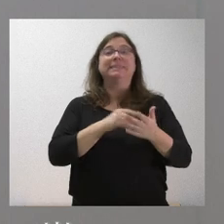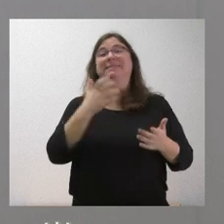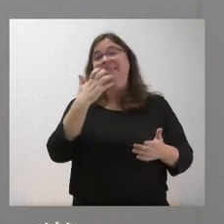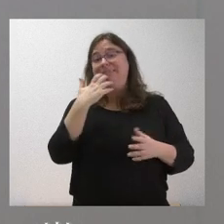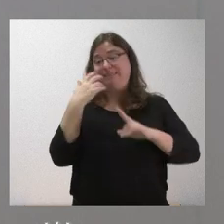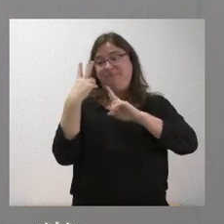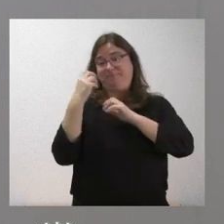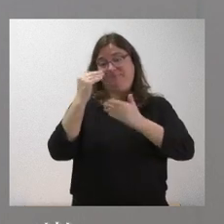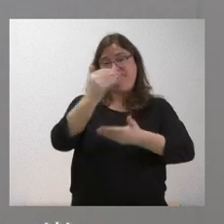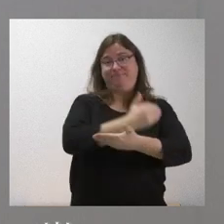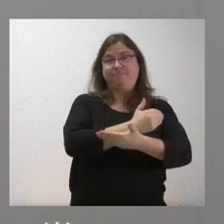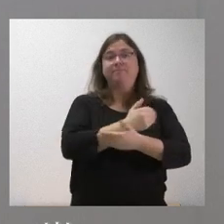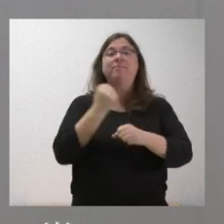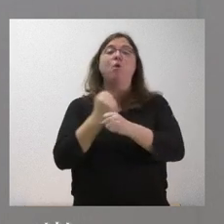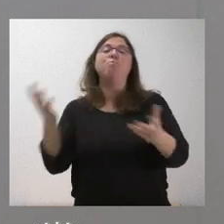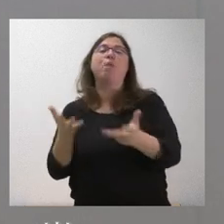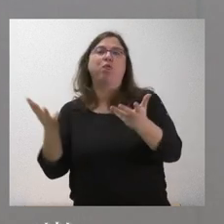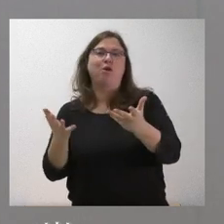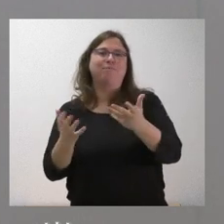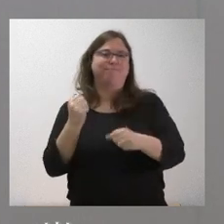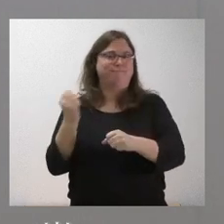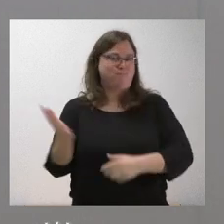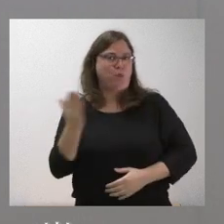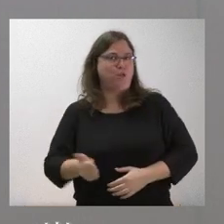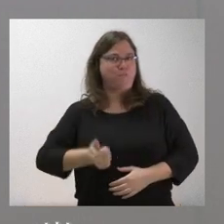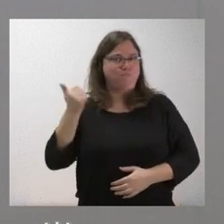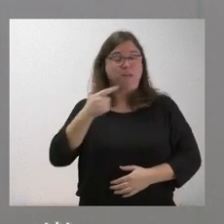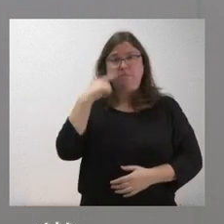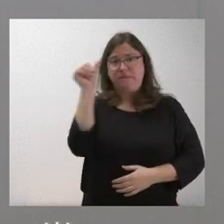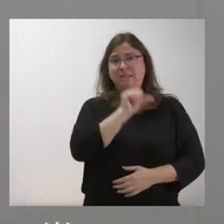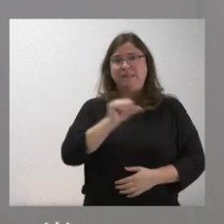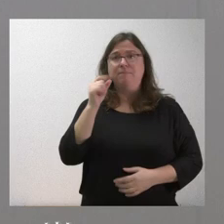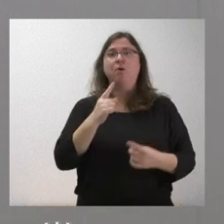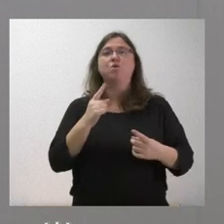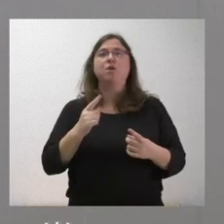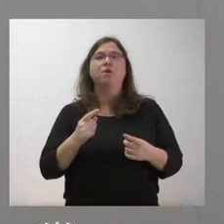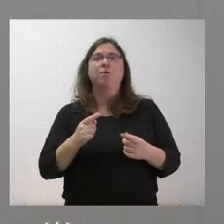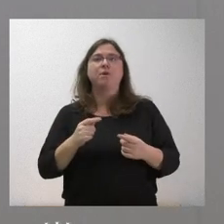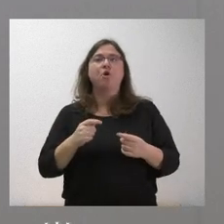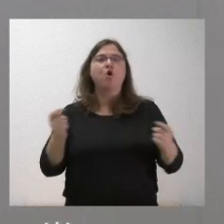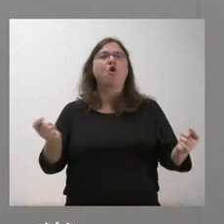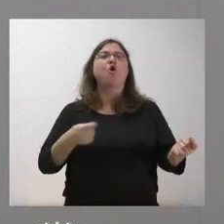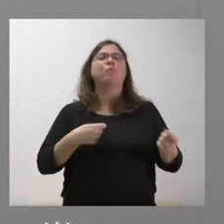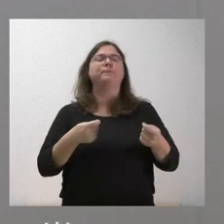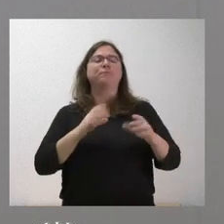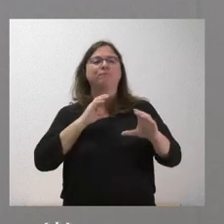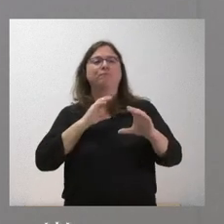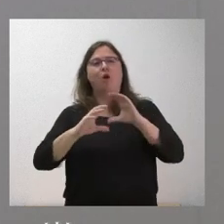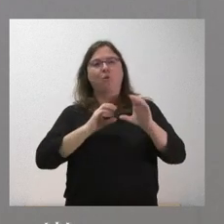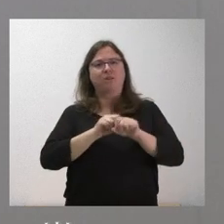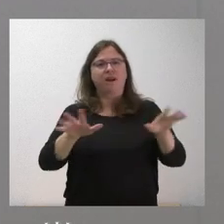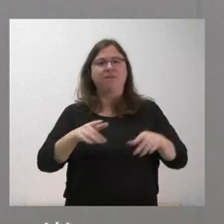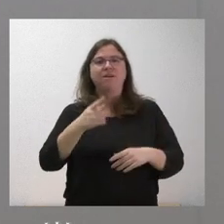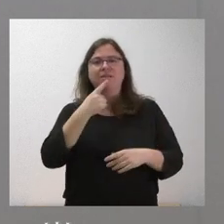recaudación se compensa con más actividad productiva esta misma semana alguno de los medos de comunicación de castill León pues publicaba estos datos donde certificaba